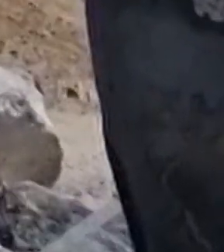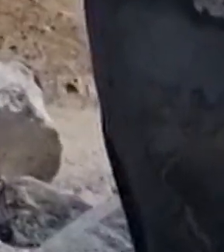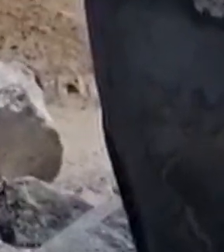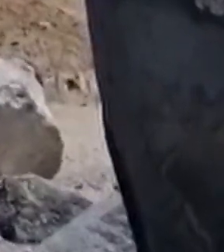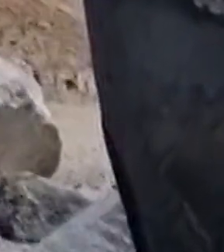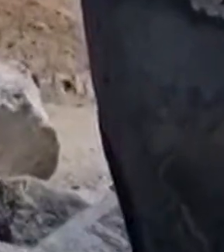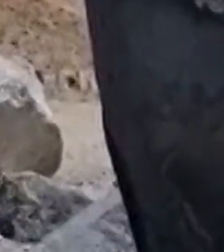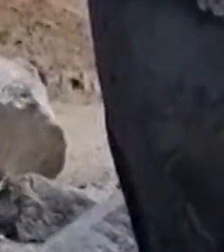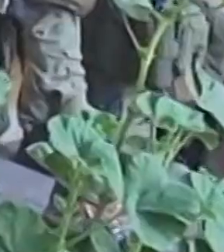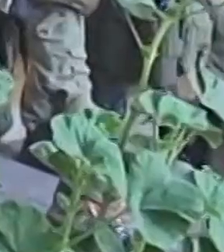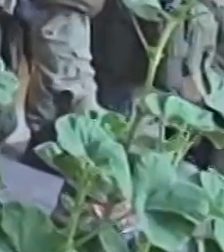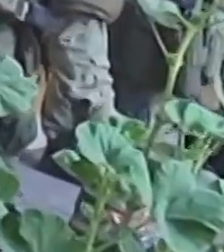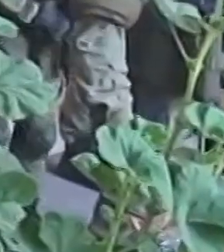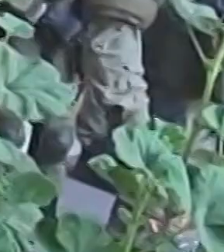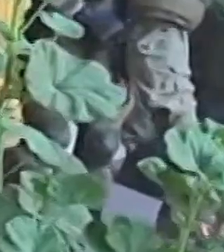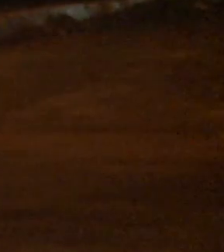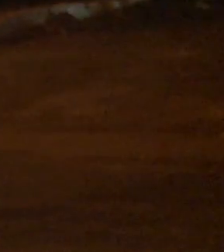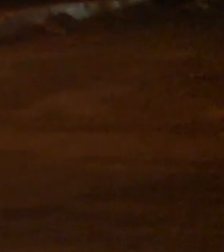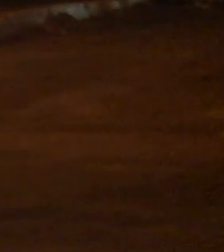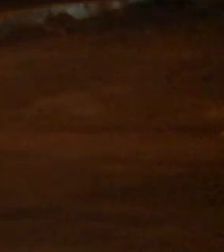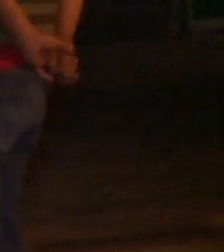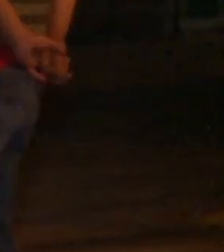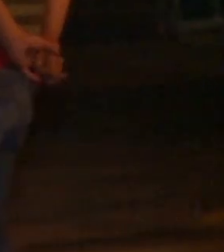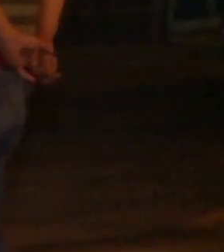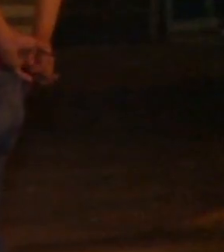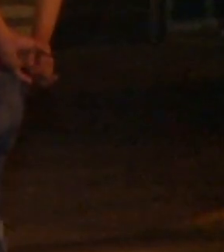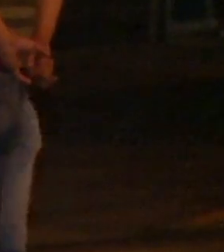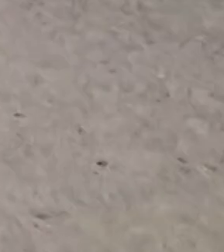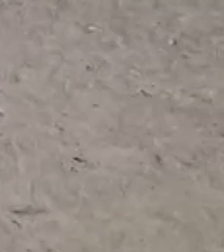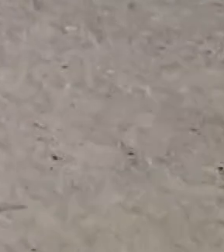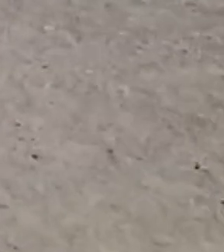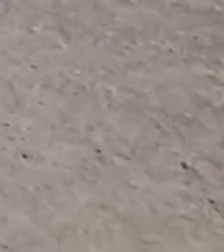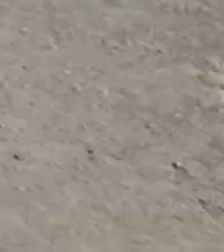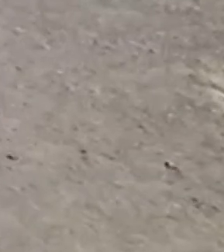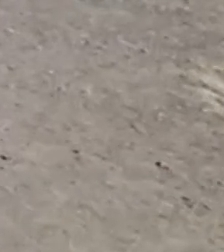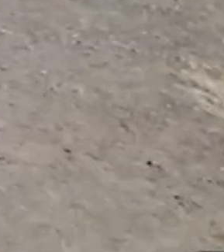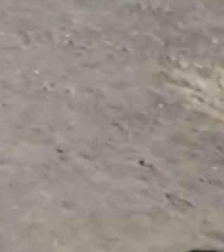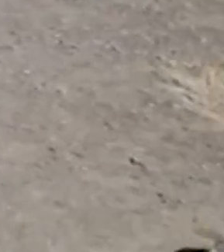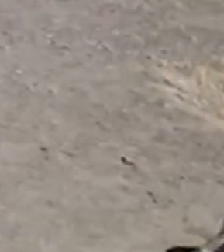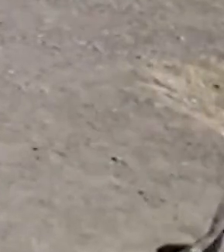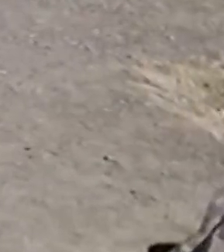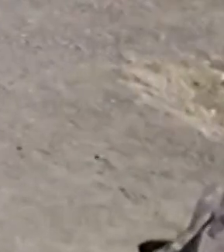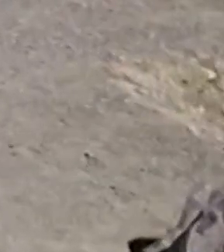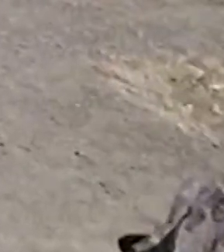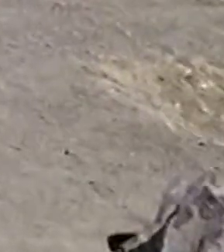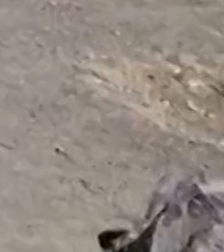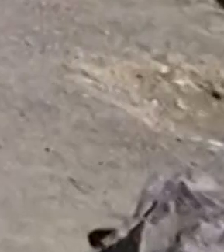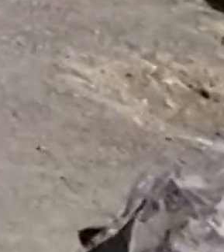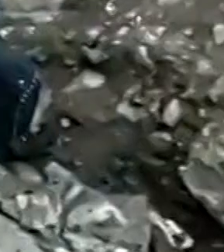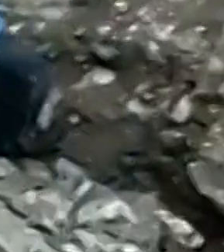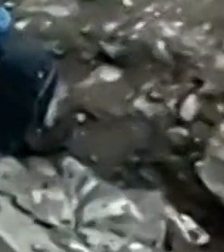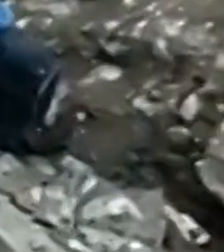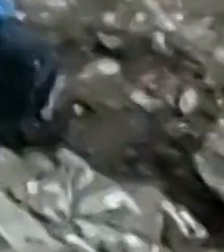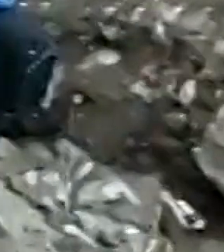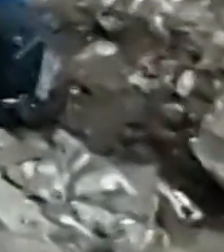entregará mayor seguridad a las comunidades y beneficiará que las policías se dediquen solo al control de orden y seguridad y militares en las zonas